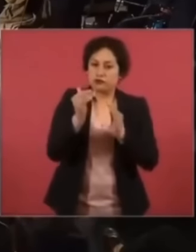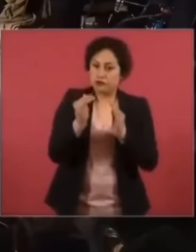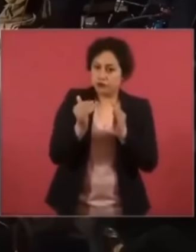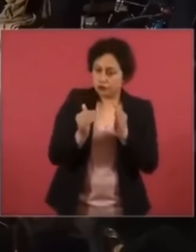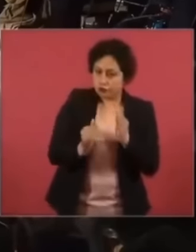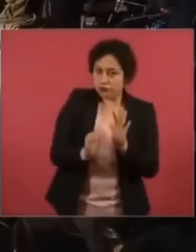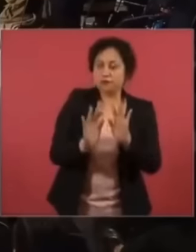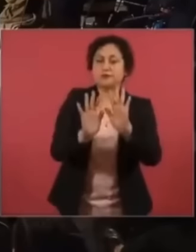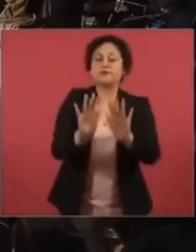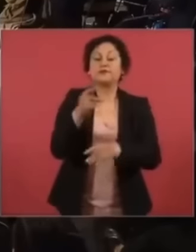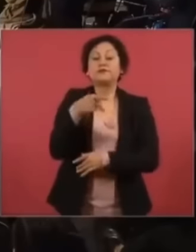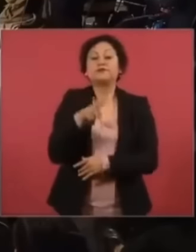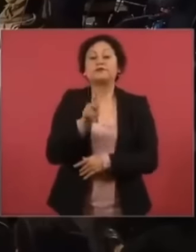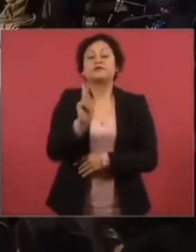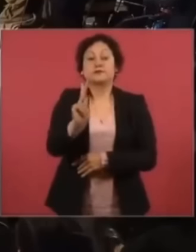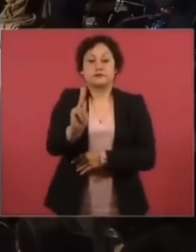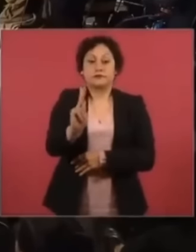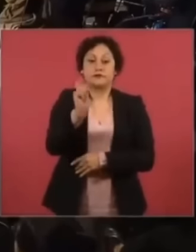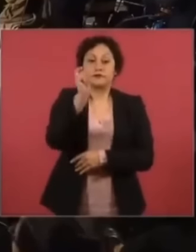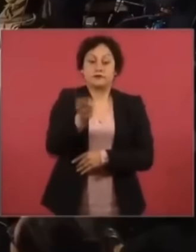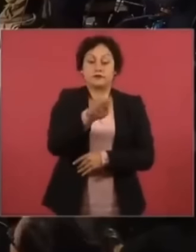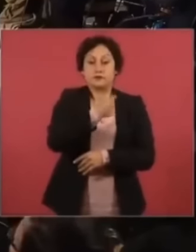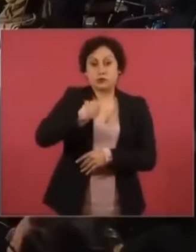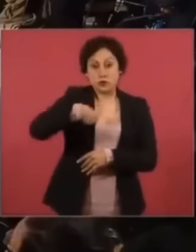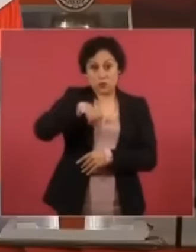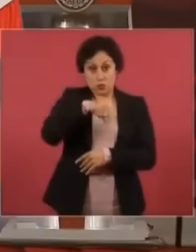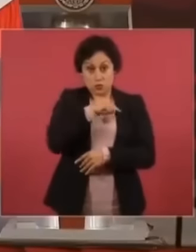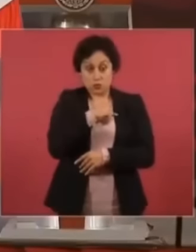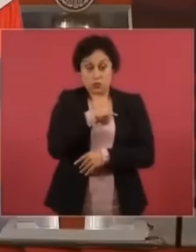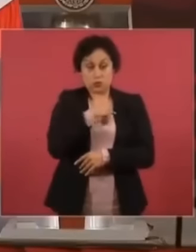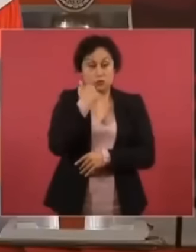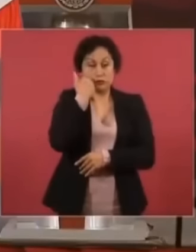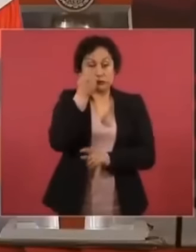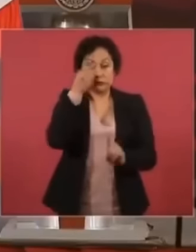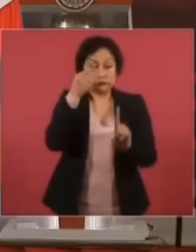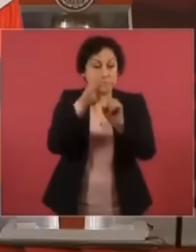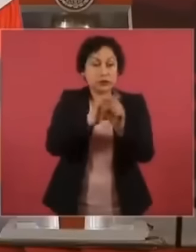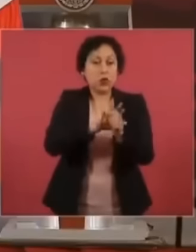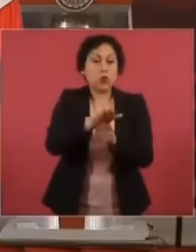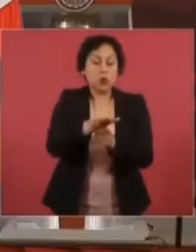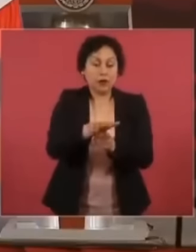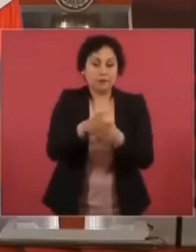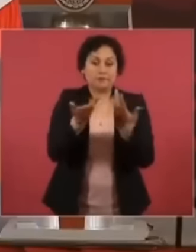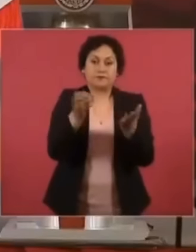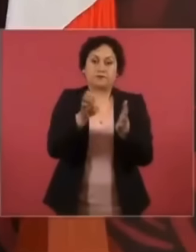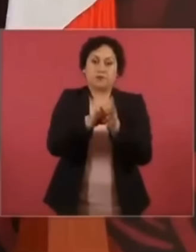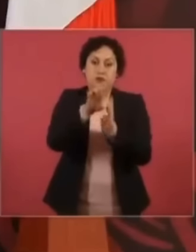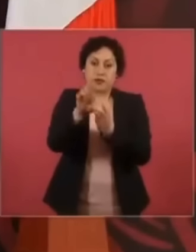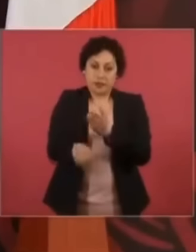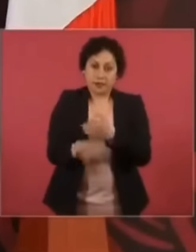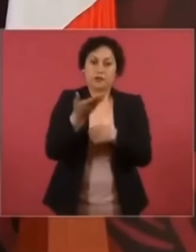tienen un poco de razón que sí va a haber homicidios, más homicidios. Pero lo que no aclaran es que